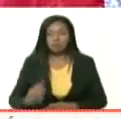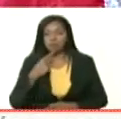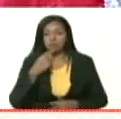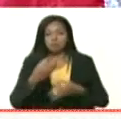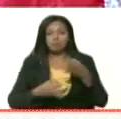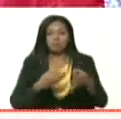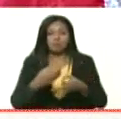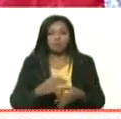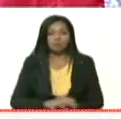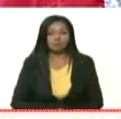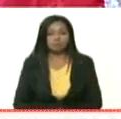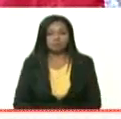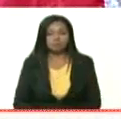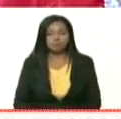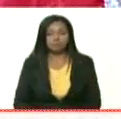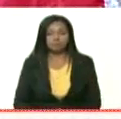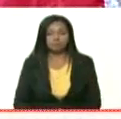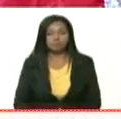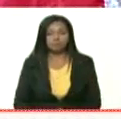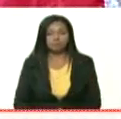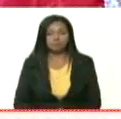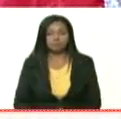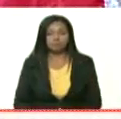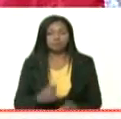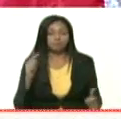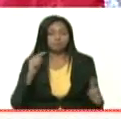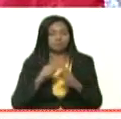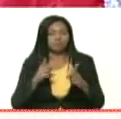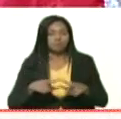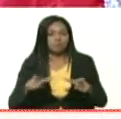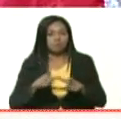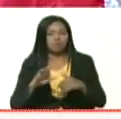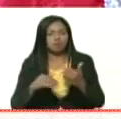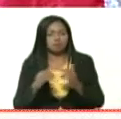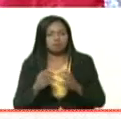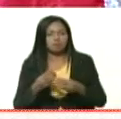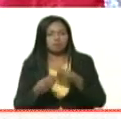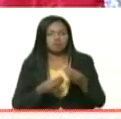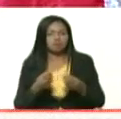Chávez. Y llegamos, y así se hizo.